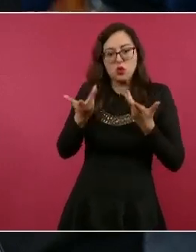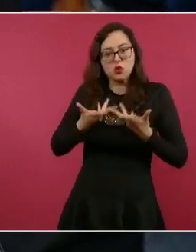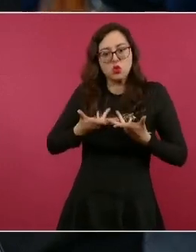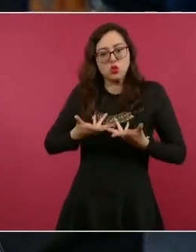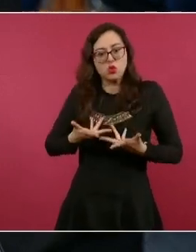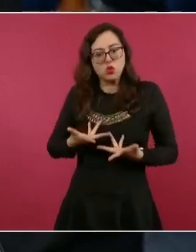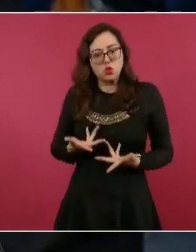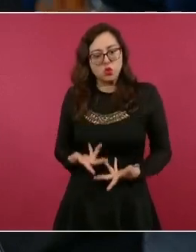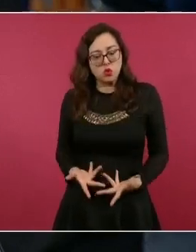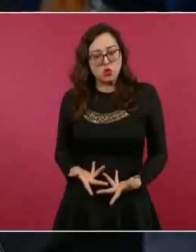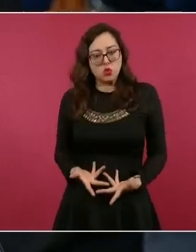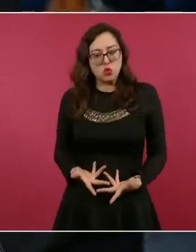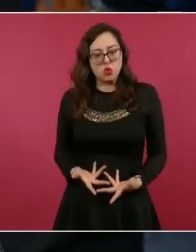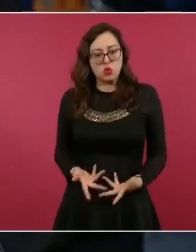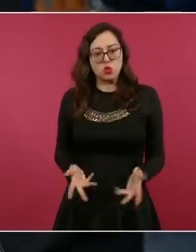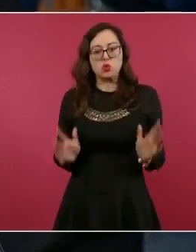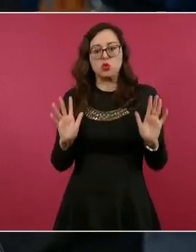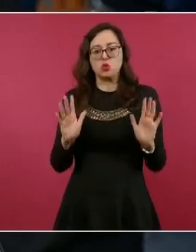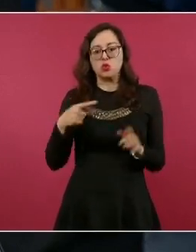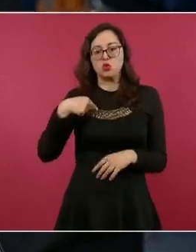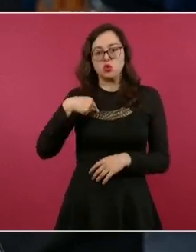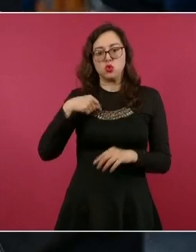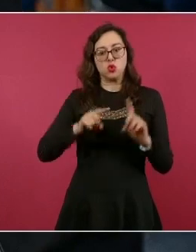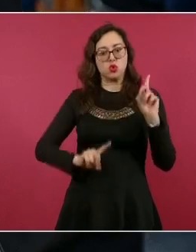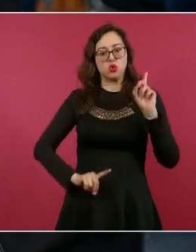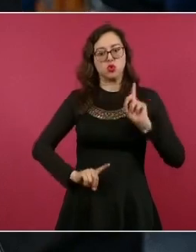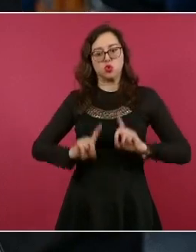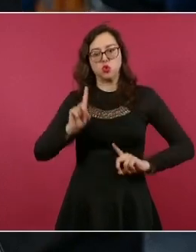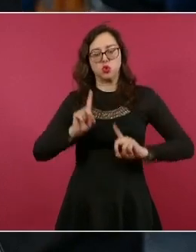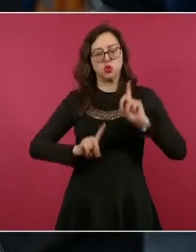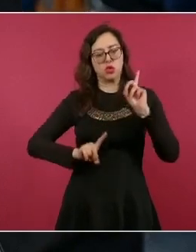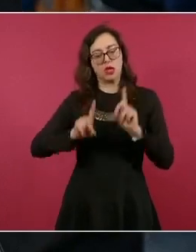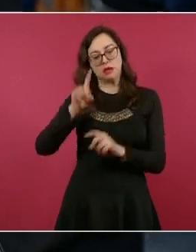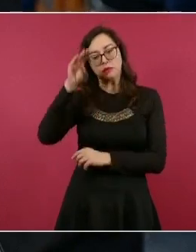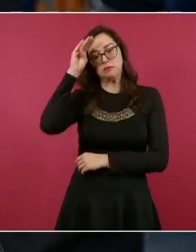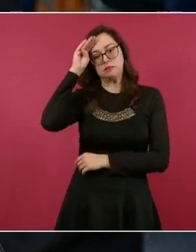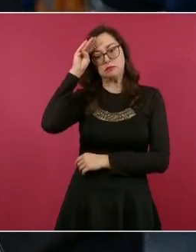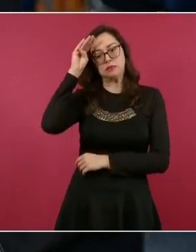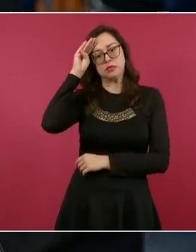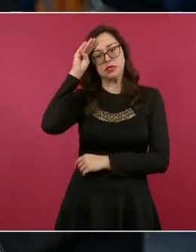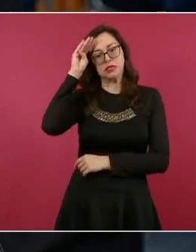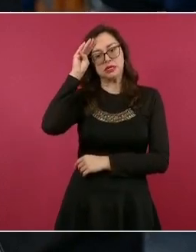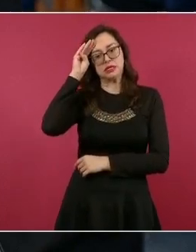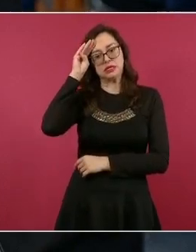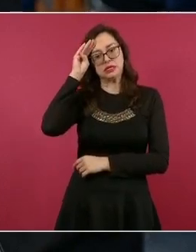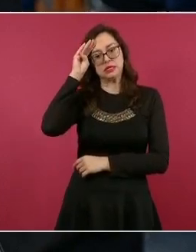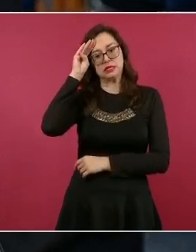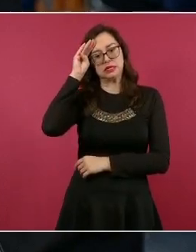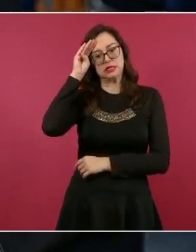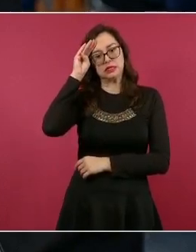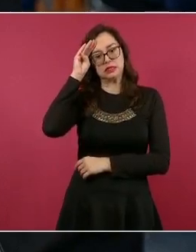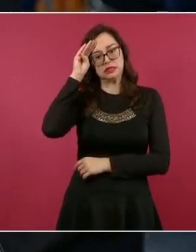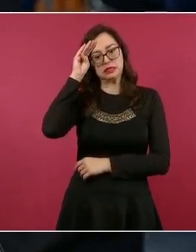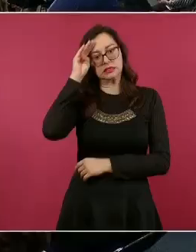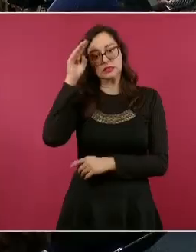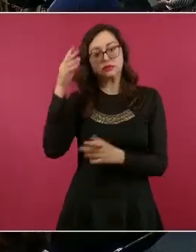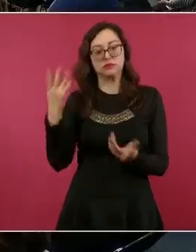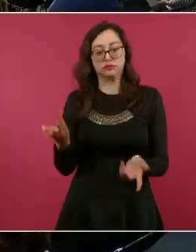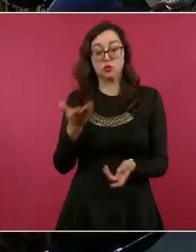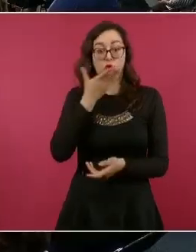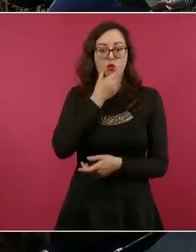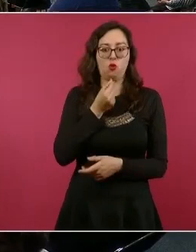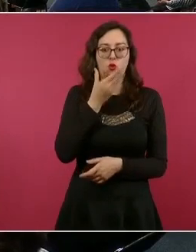pudiera ser muy pronto, pero me lo pregunté desde el mismo momento cuando vimos al jefe de la embajada,